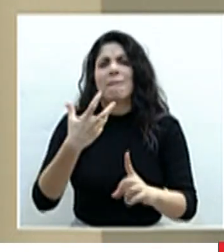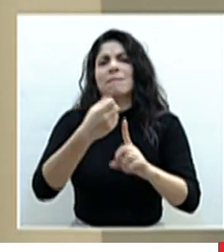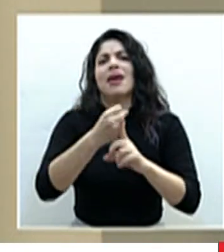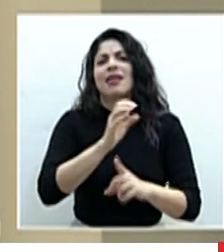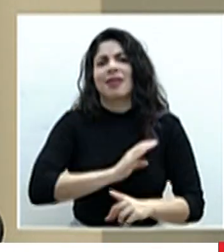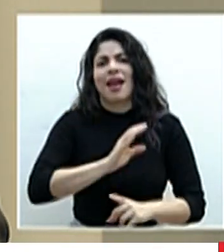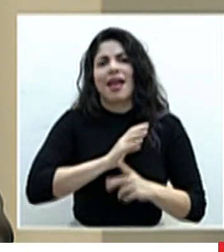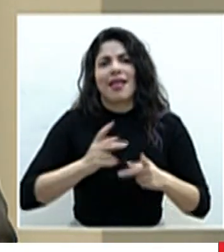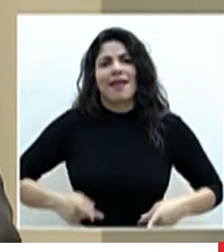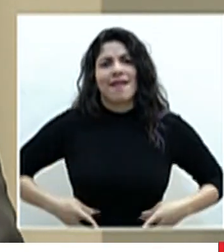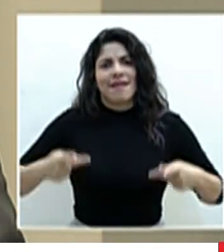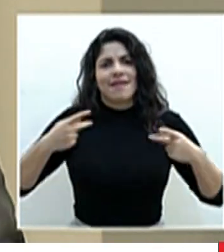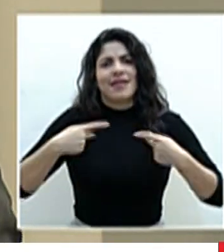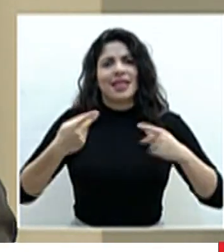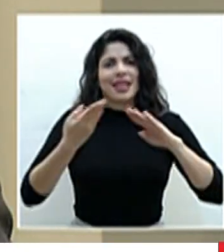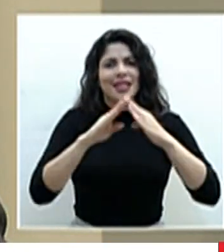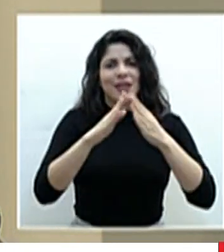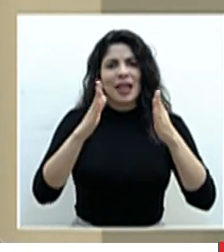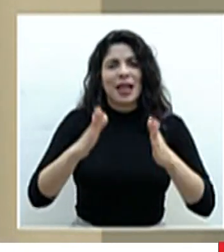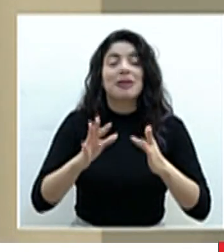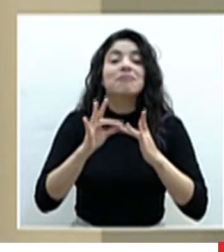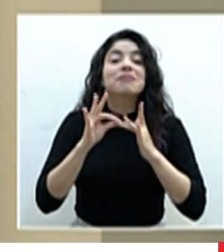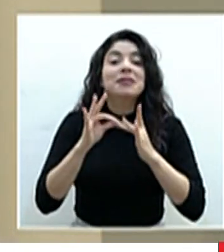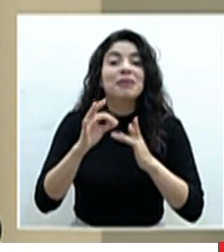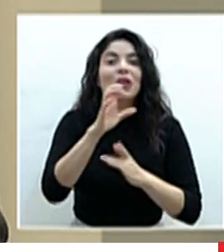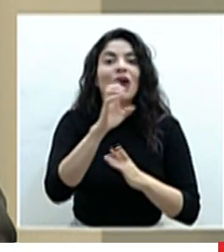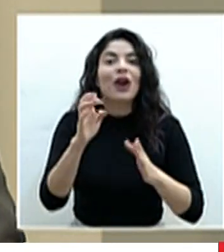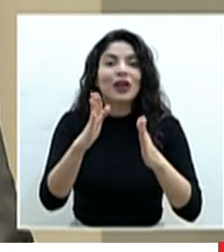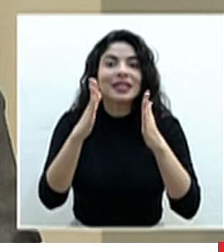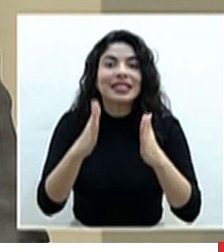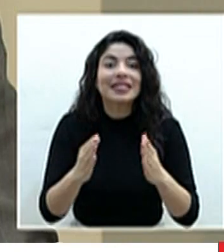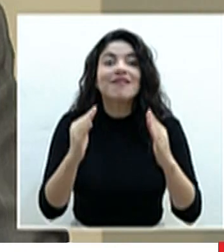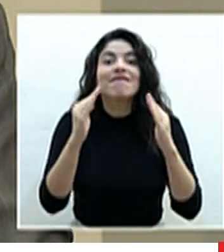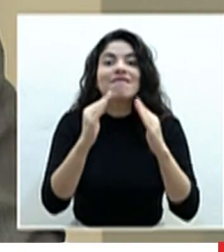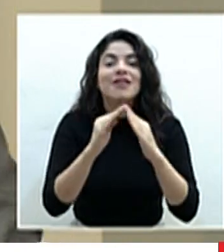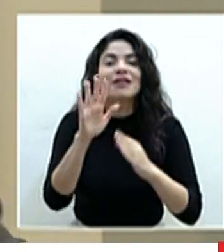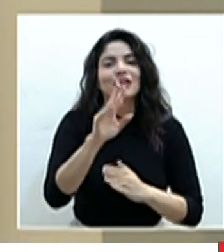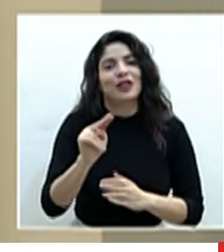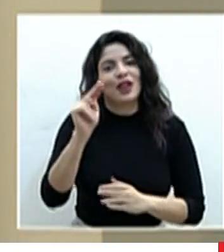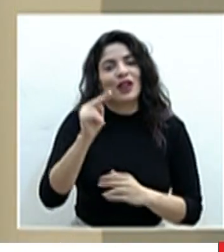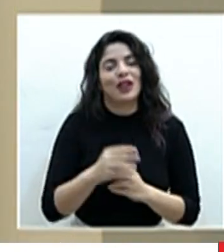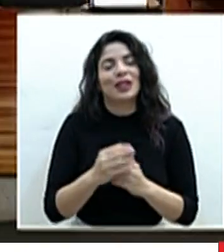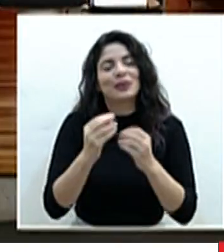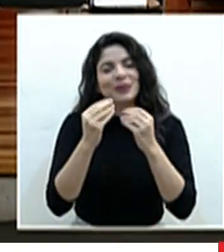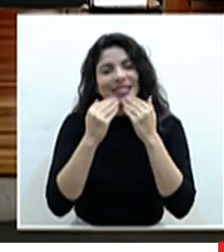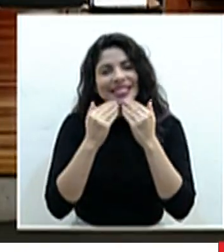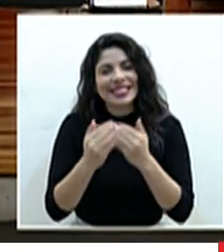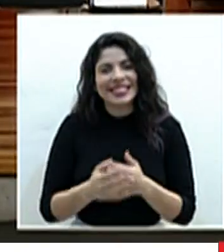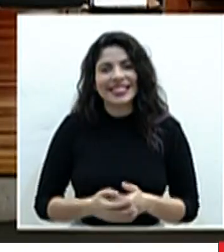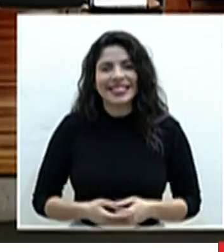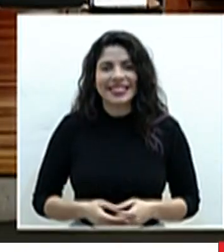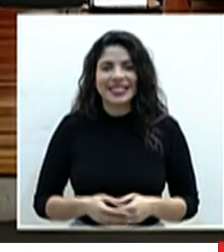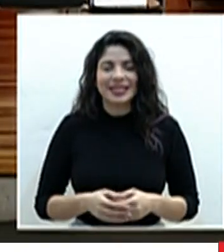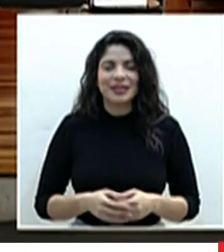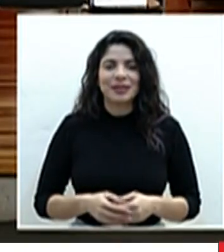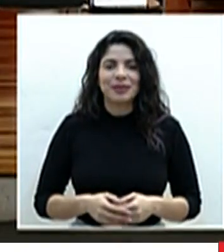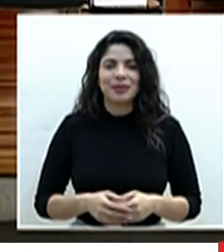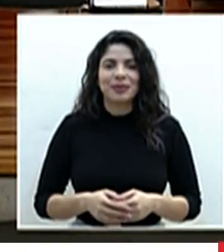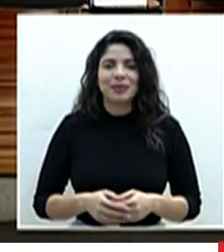vida de los ciudadanos, específicamente en los costarricenses de la zona norte. Muchas gracias.